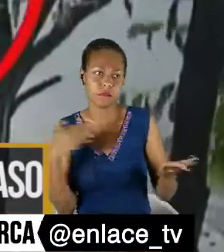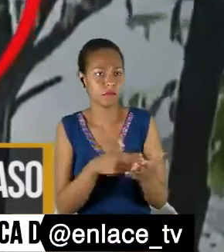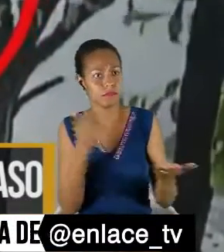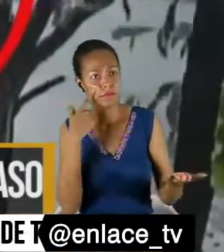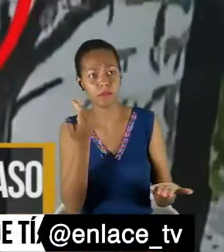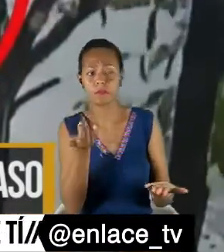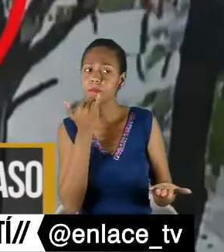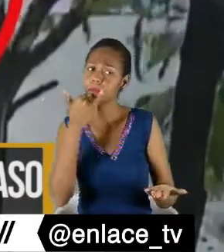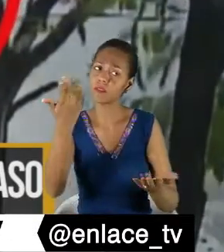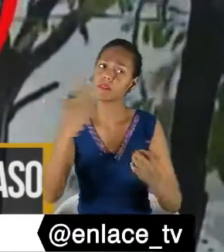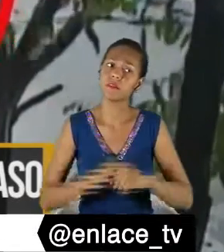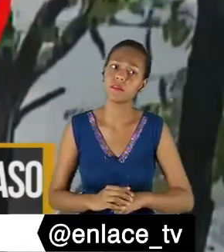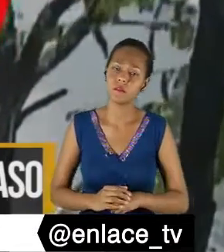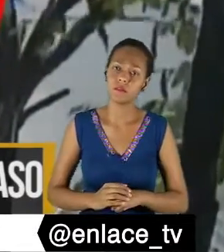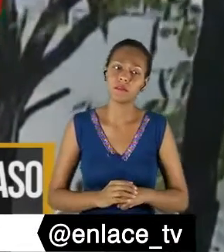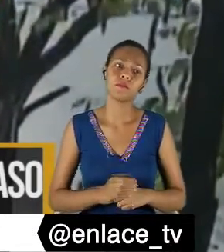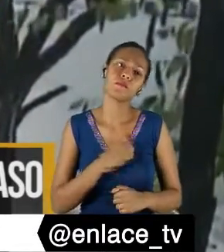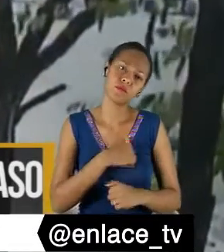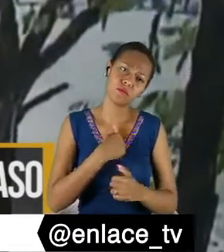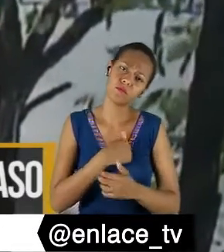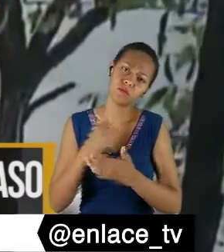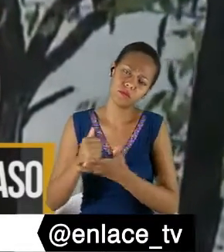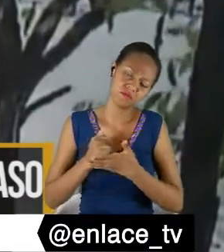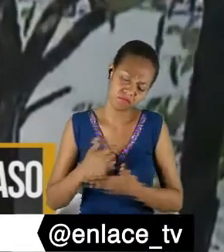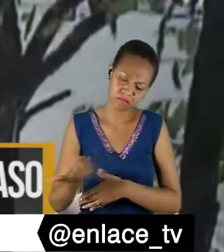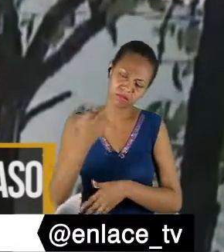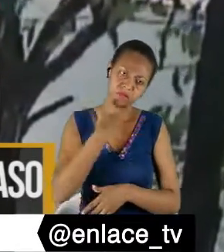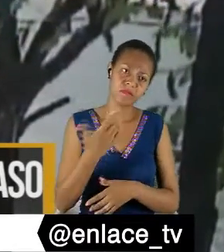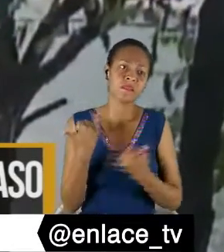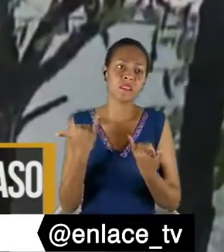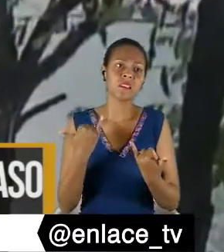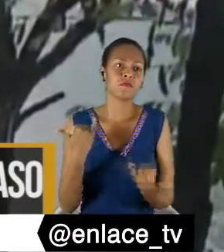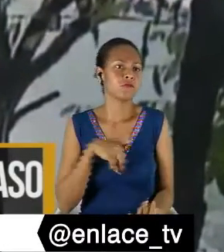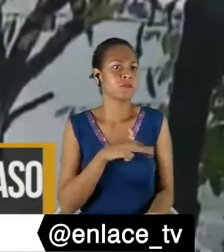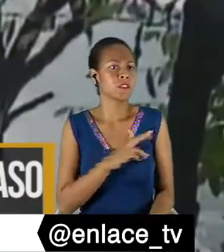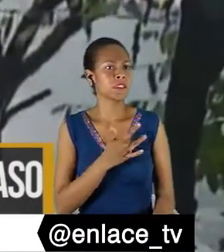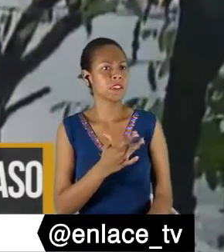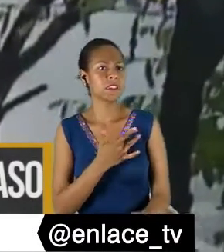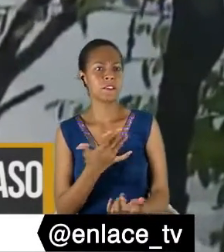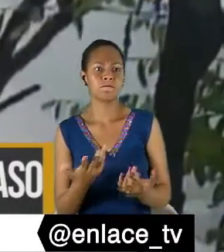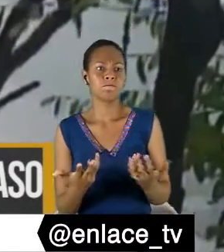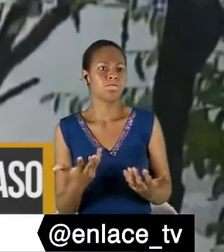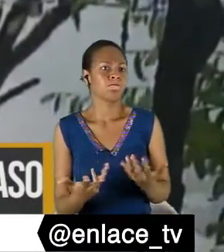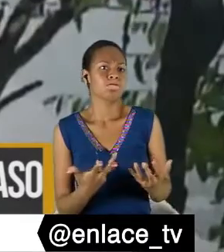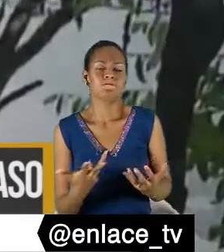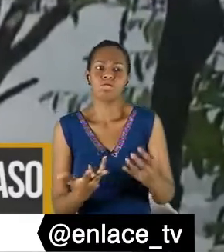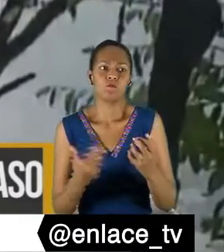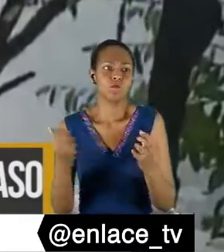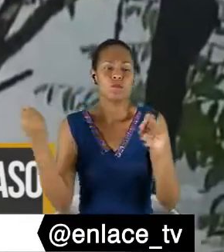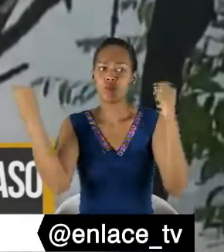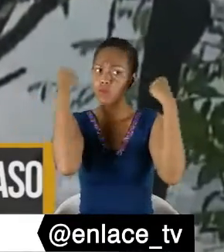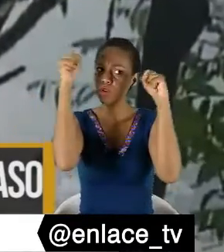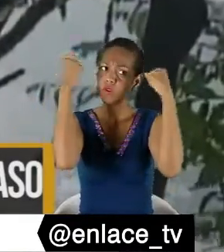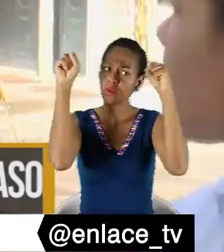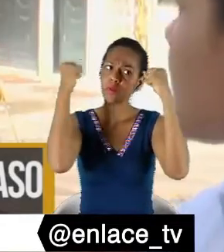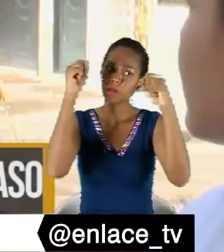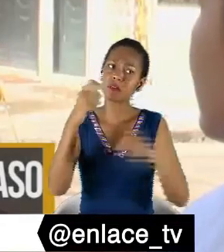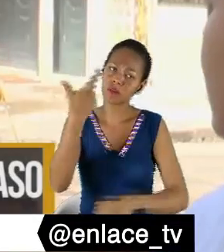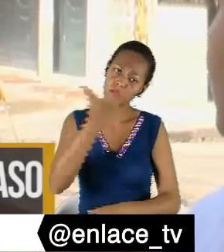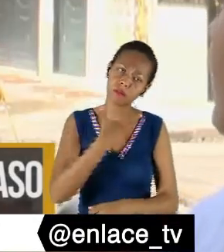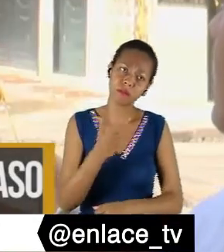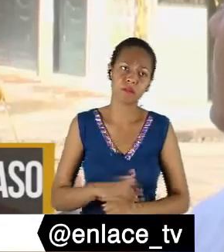que no, en qué nos pueden colaborar, en el cual nos sentimos ya una inquietud muy muy fuerte, porque hemos hecho